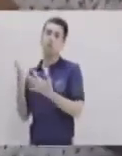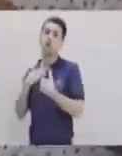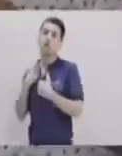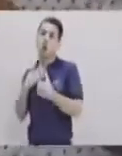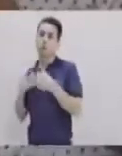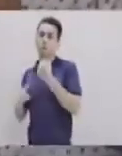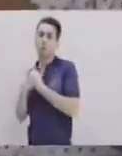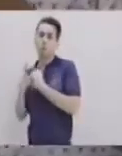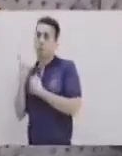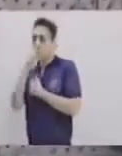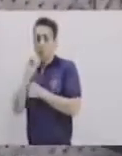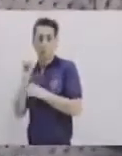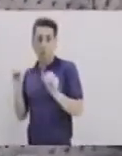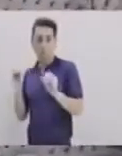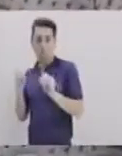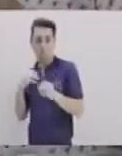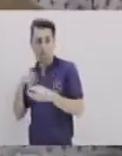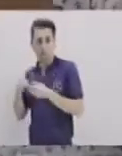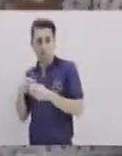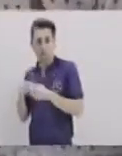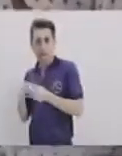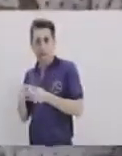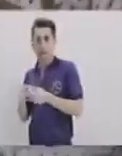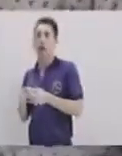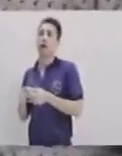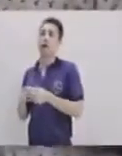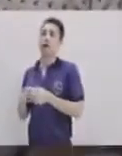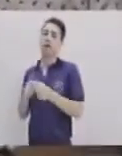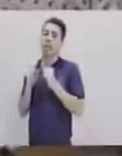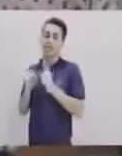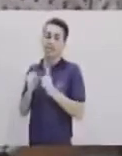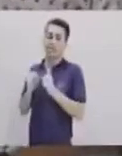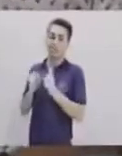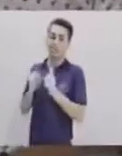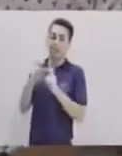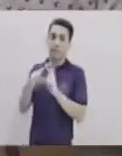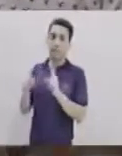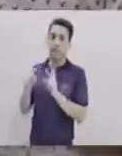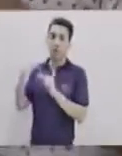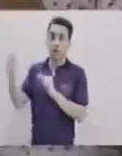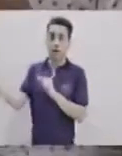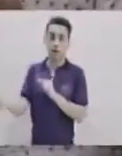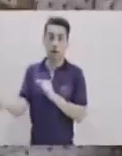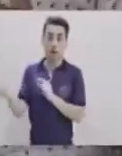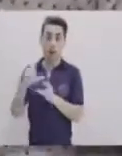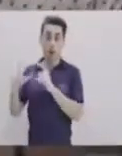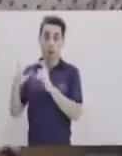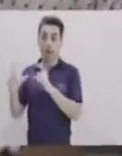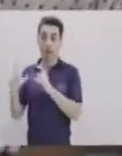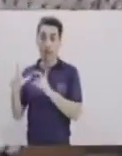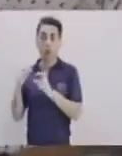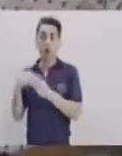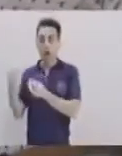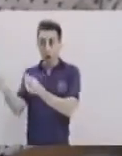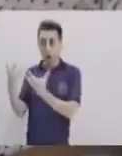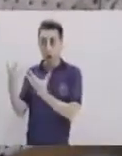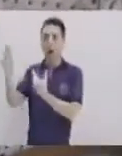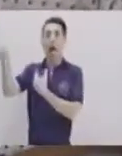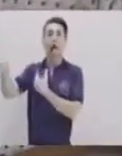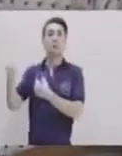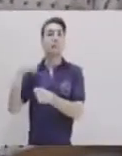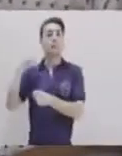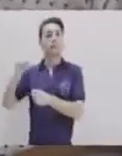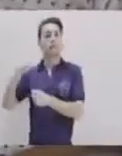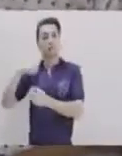quien está pasando un mal momento, una situación complicada o difícil, pero la comunicación va a ayudar a saber si